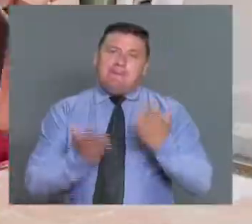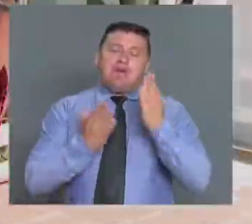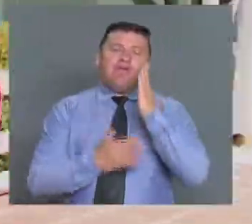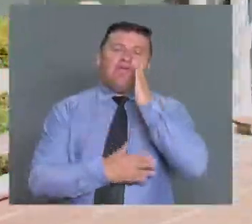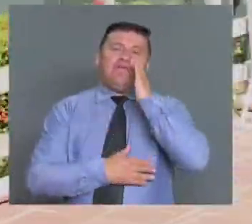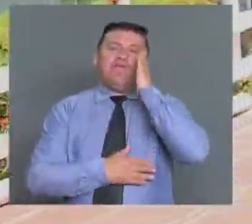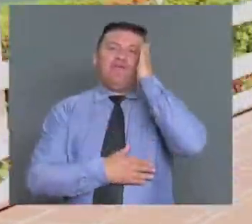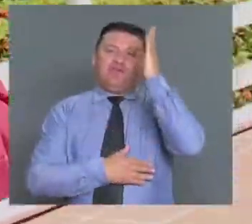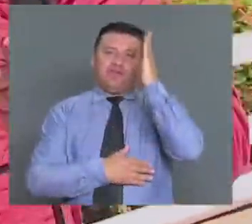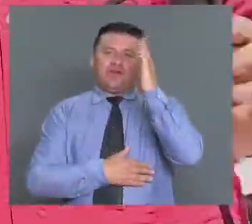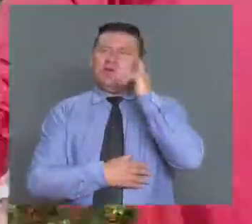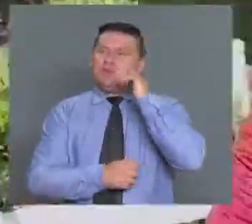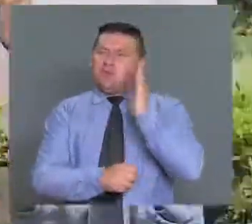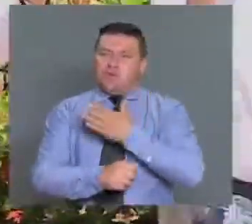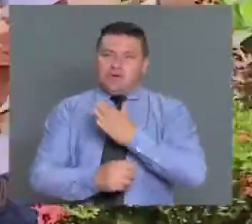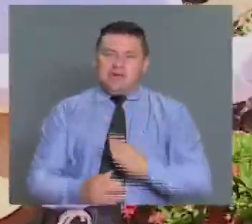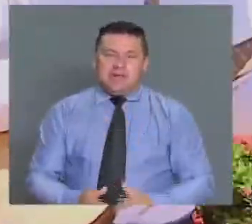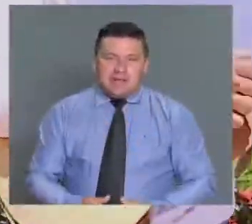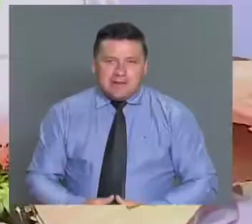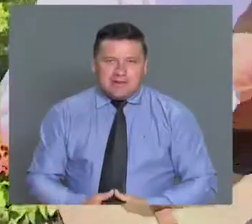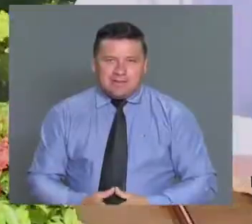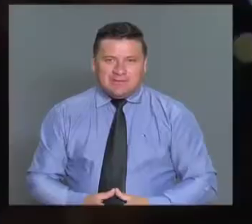futuro en medio de notas musicales.